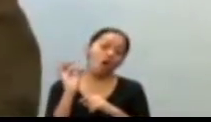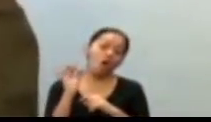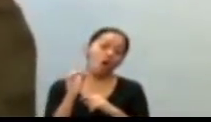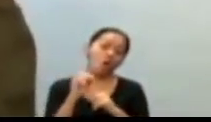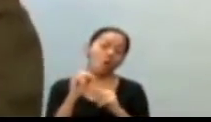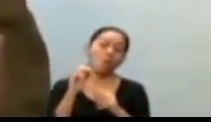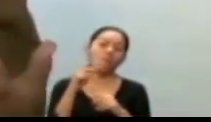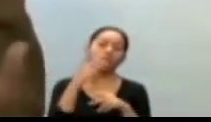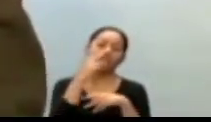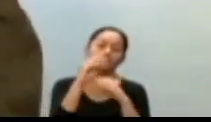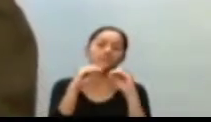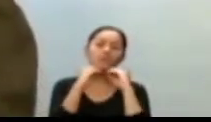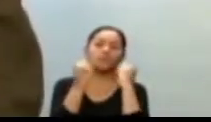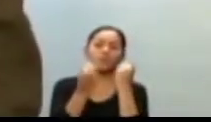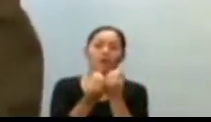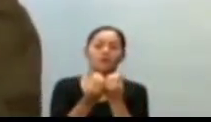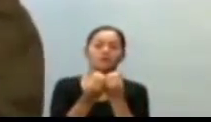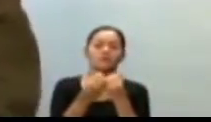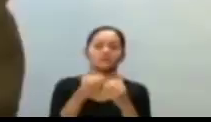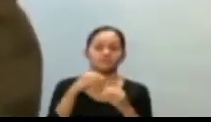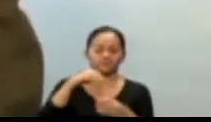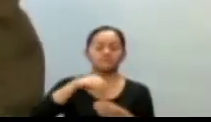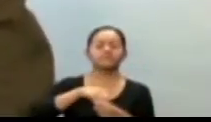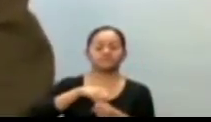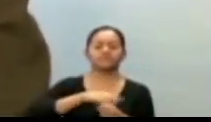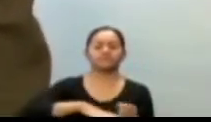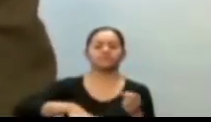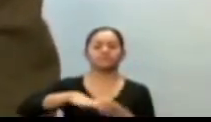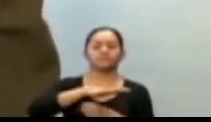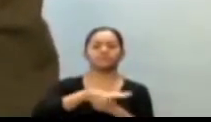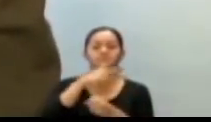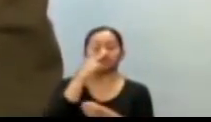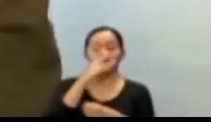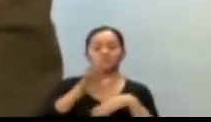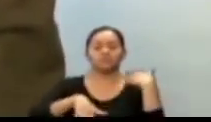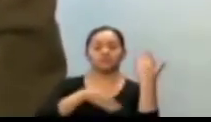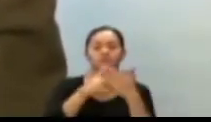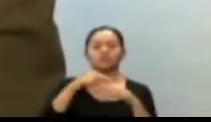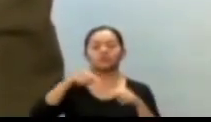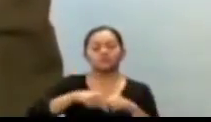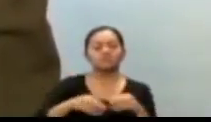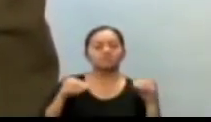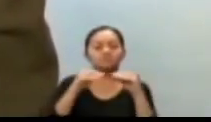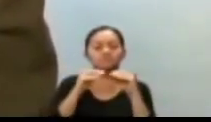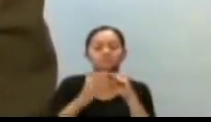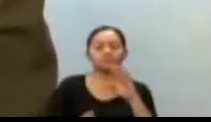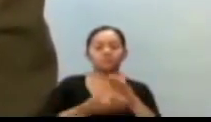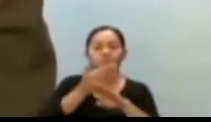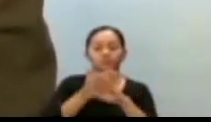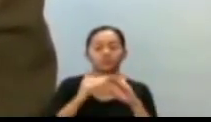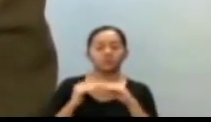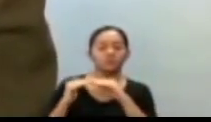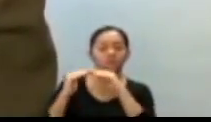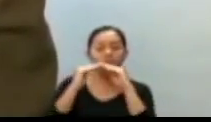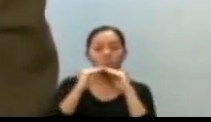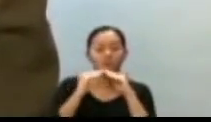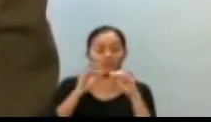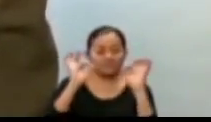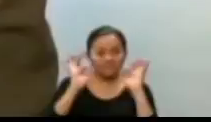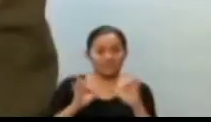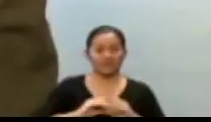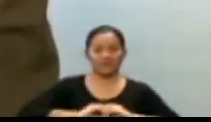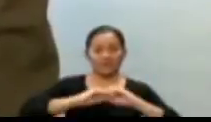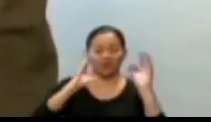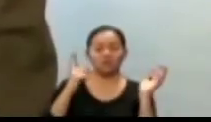plataforma orgánicamente definida, por lo menos una propuesta común desde el punto de vista